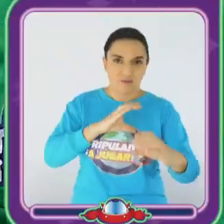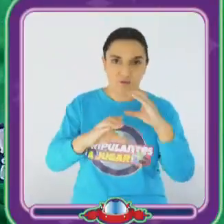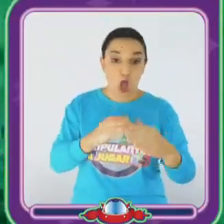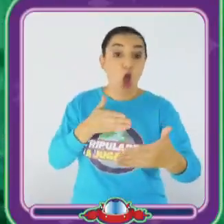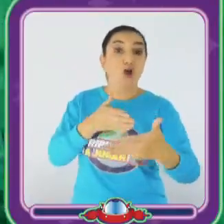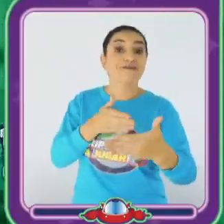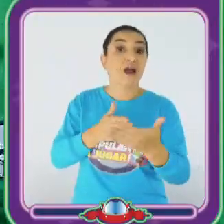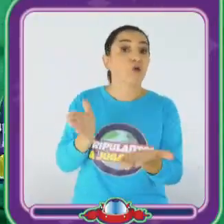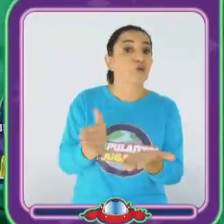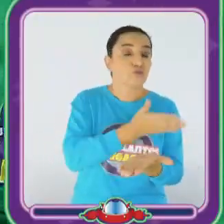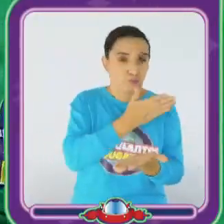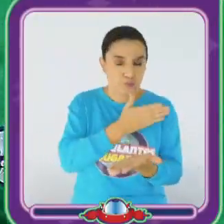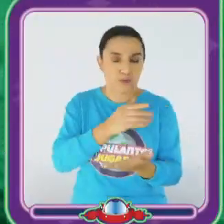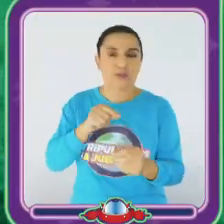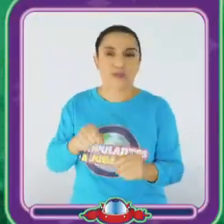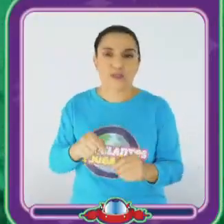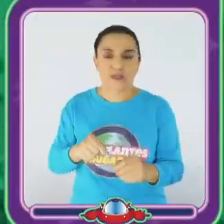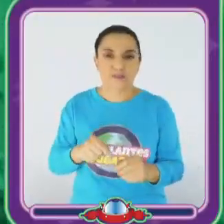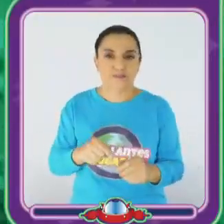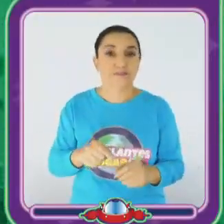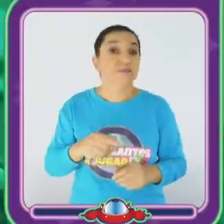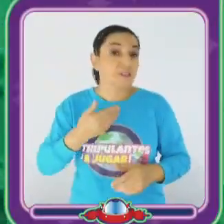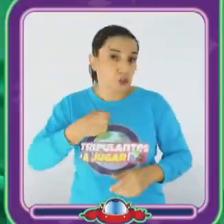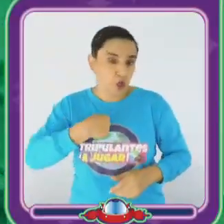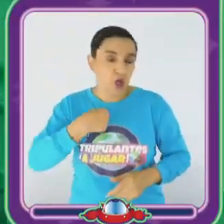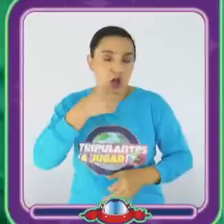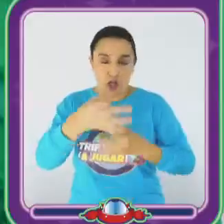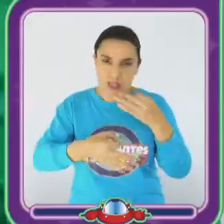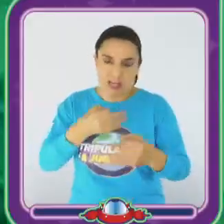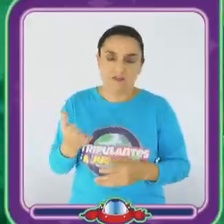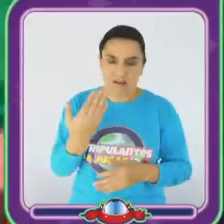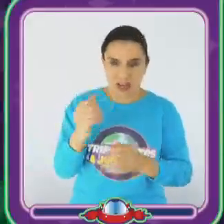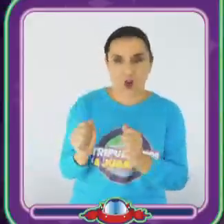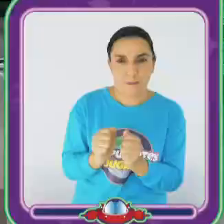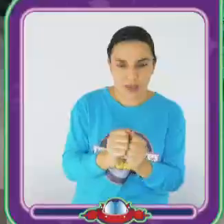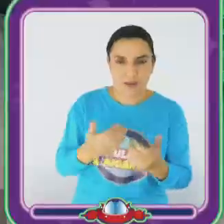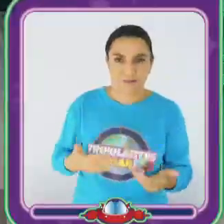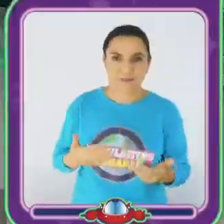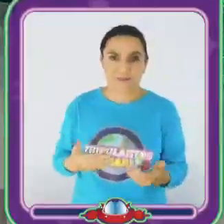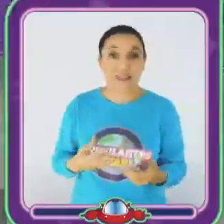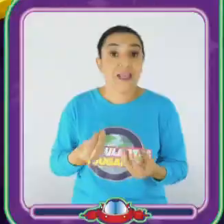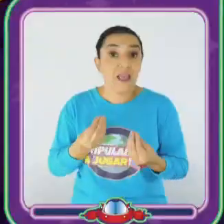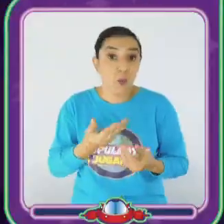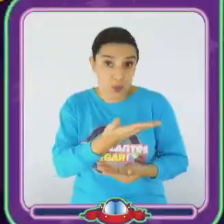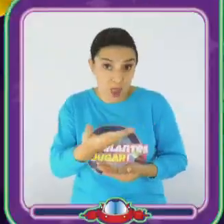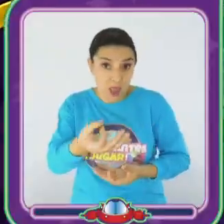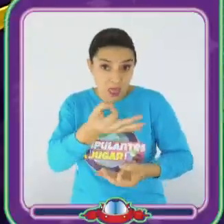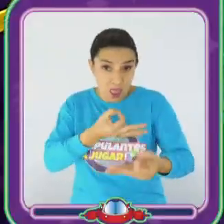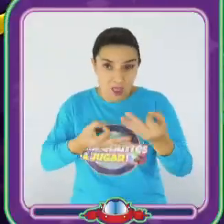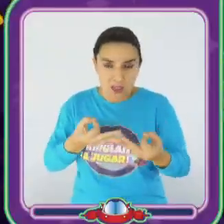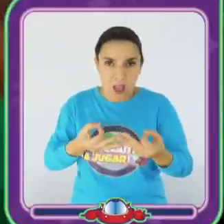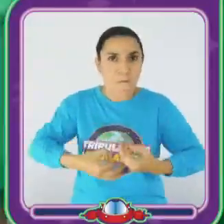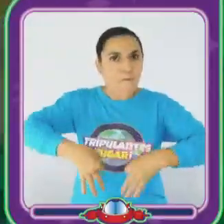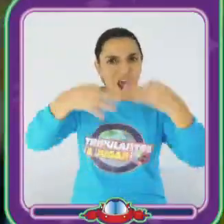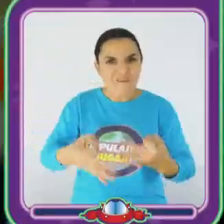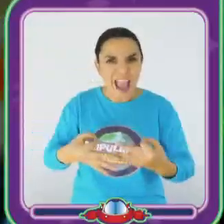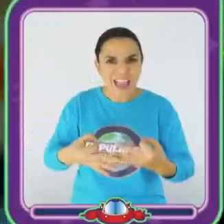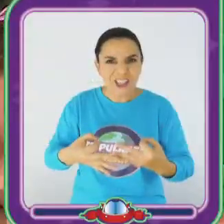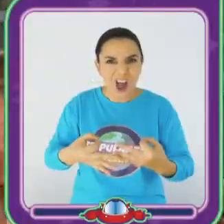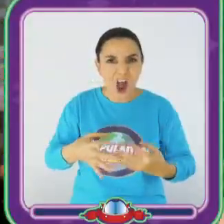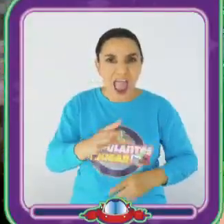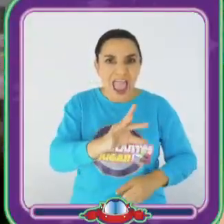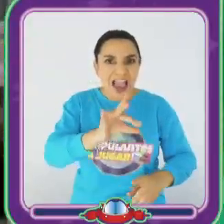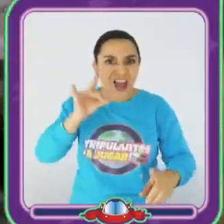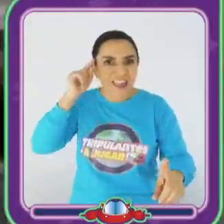comunicar. Los obstáculos. Tripulación, tengo que contarles algo. Acompáñenme. Lo que me acaban de decir... ¡Está